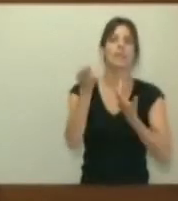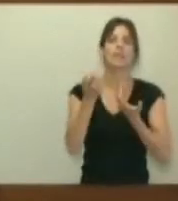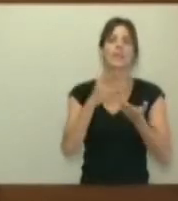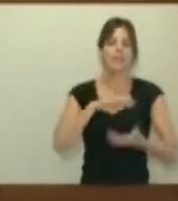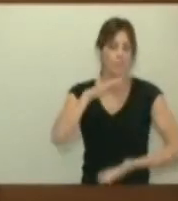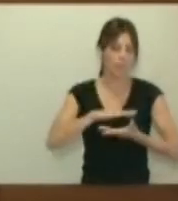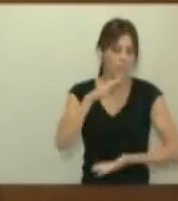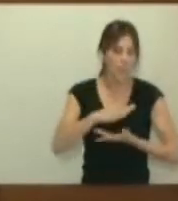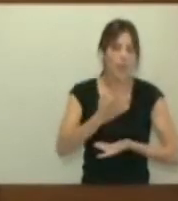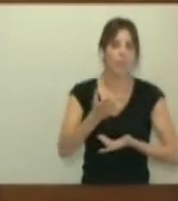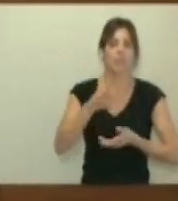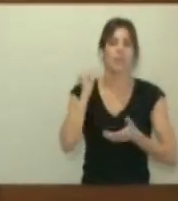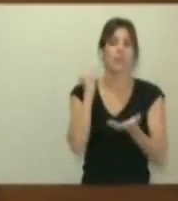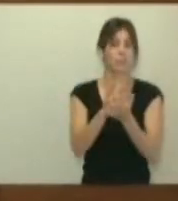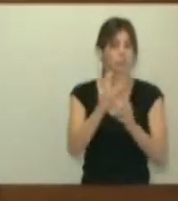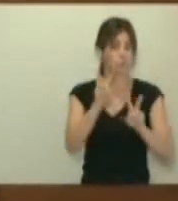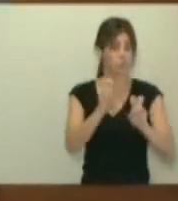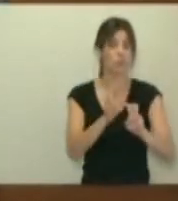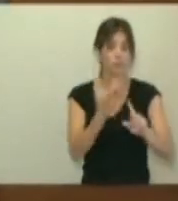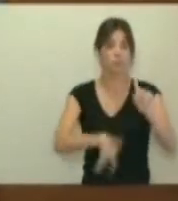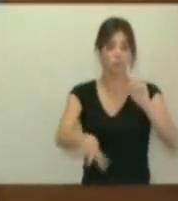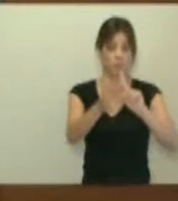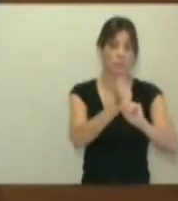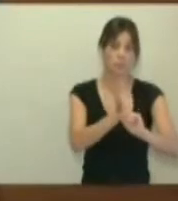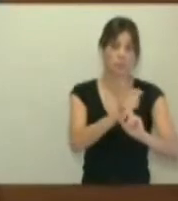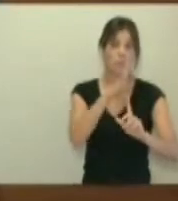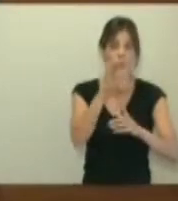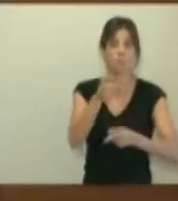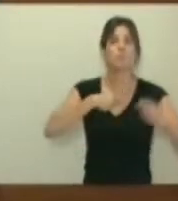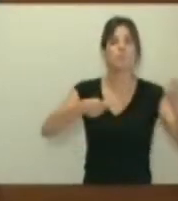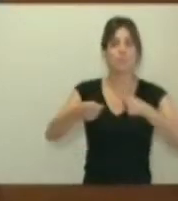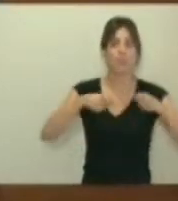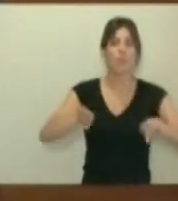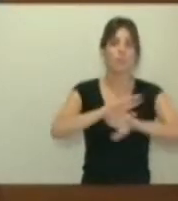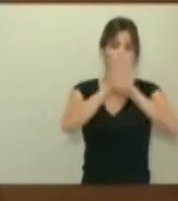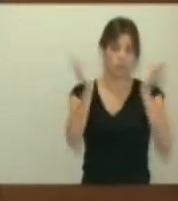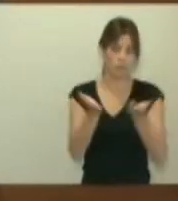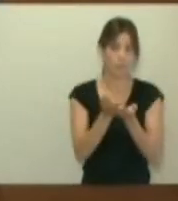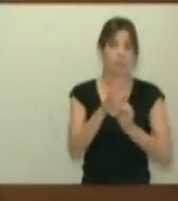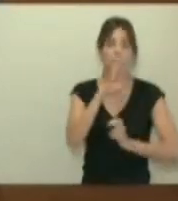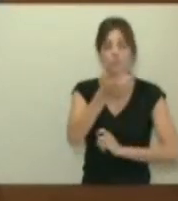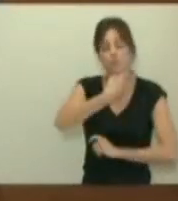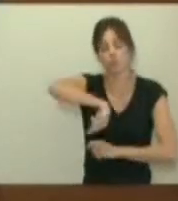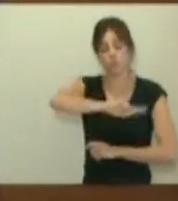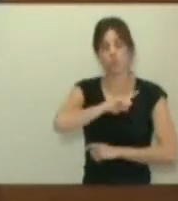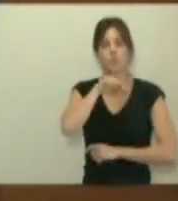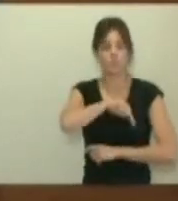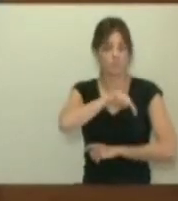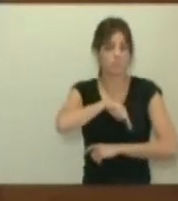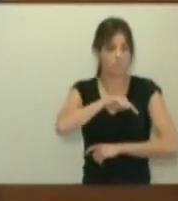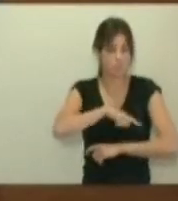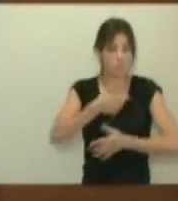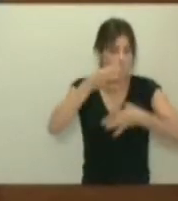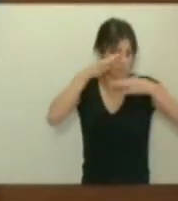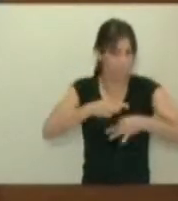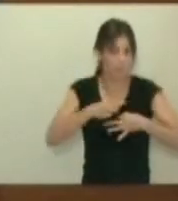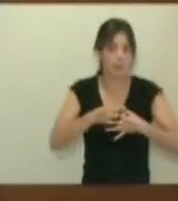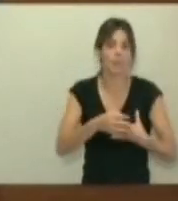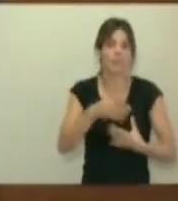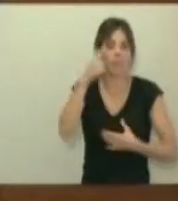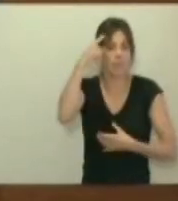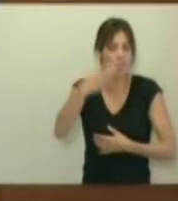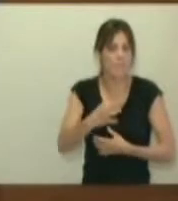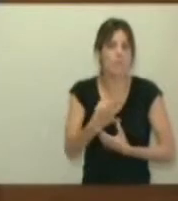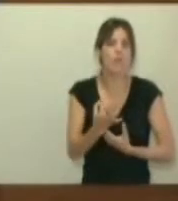fuerza los nuevos retos de un mercado cada vez más globalizado. Nosotros, sinceramente, creemos que en sectores como, por ejemplo, el